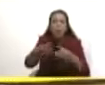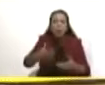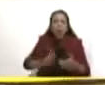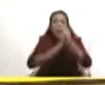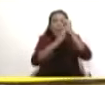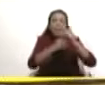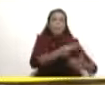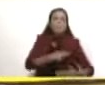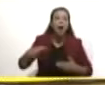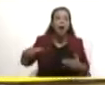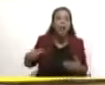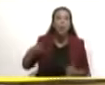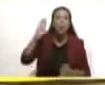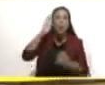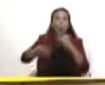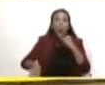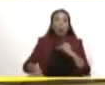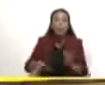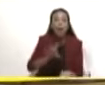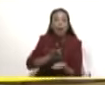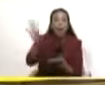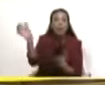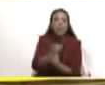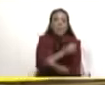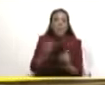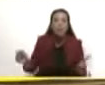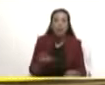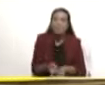porque decían que el último trimestre tendría que ser de violencia.